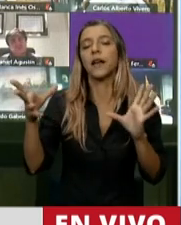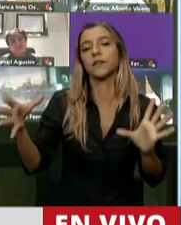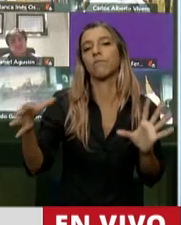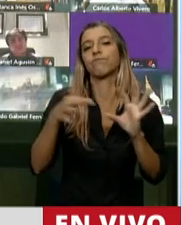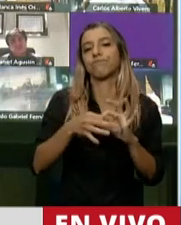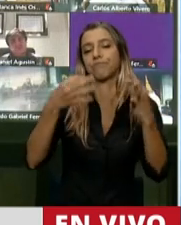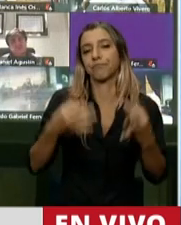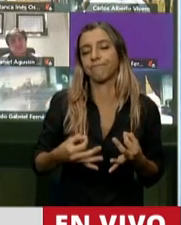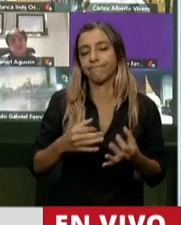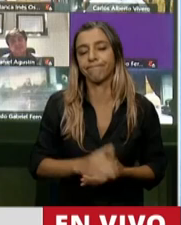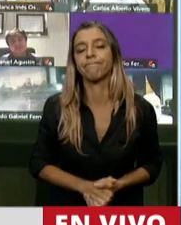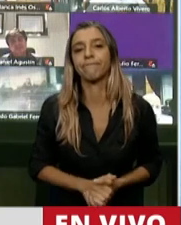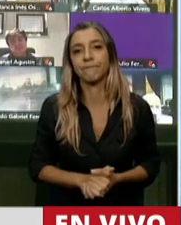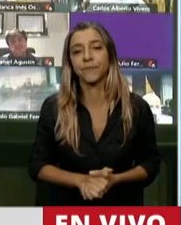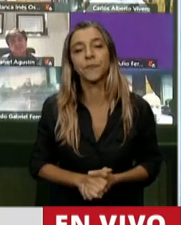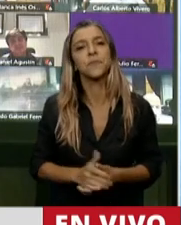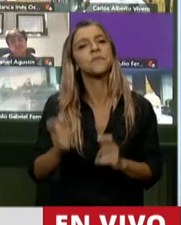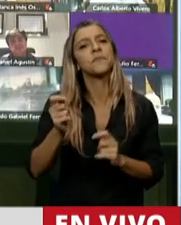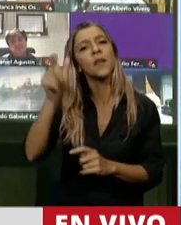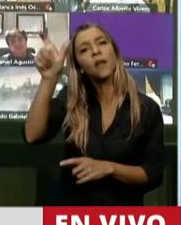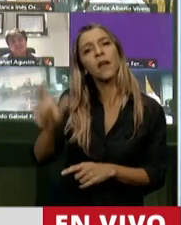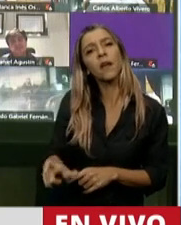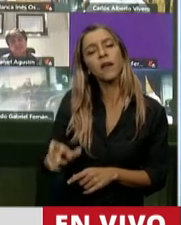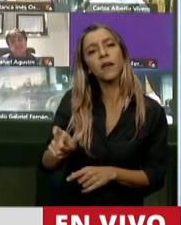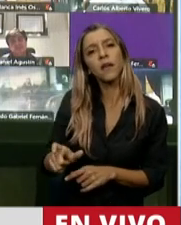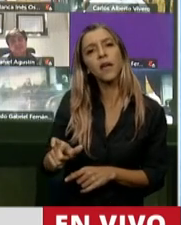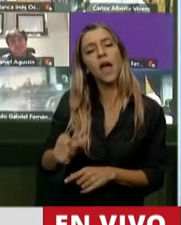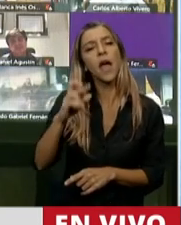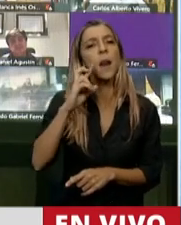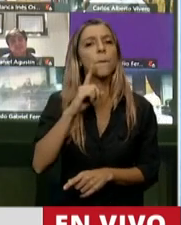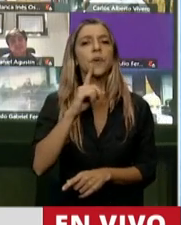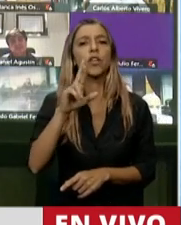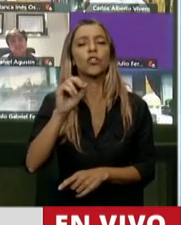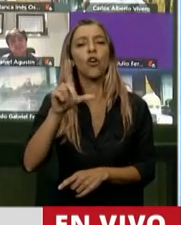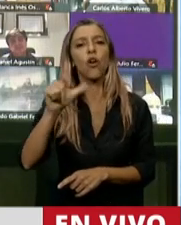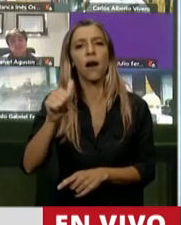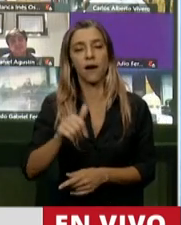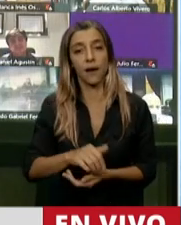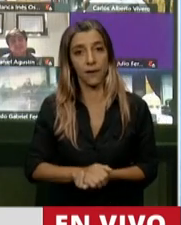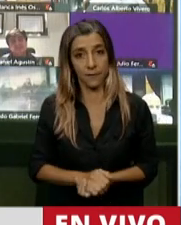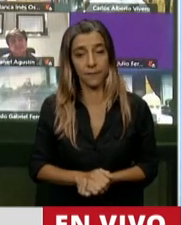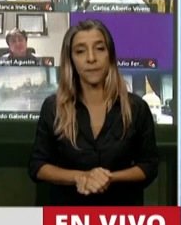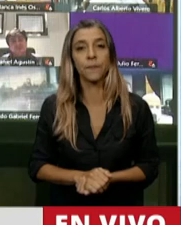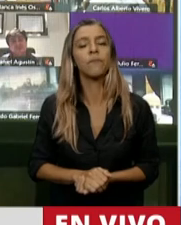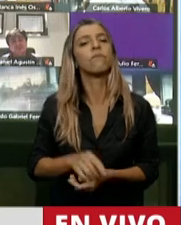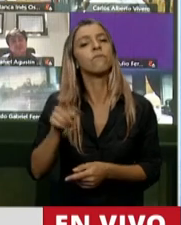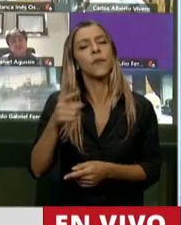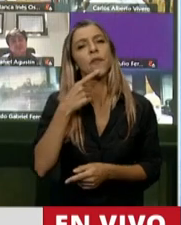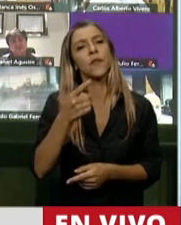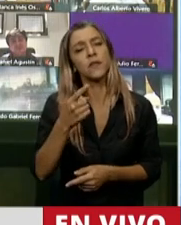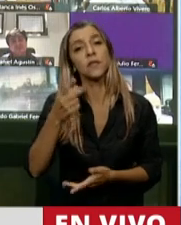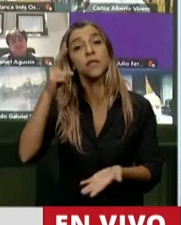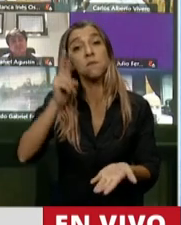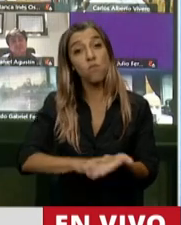oficialismo propone. Y lo dijo el señor Pitrola, este